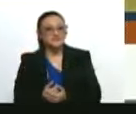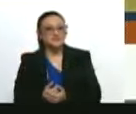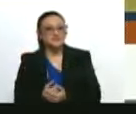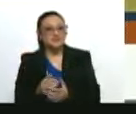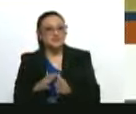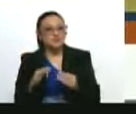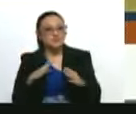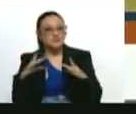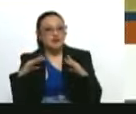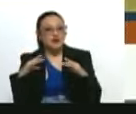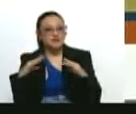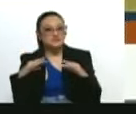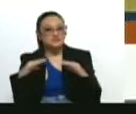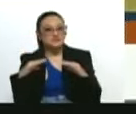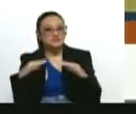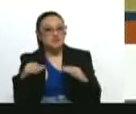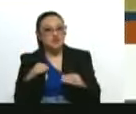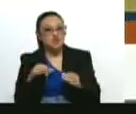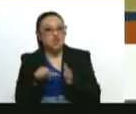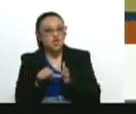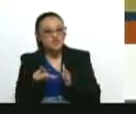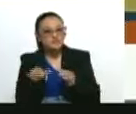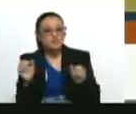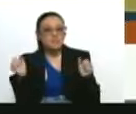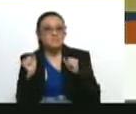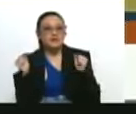todas mis vacaciones yo las pasaba en Mérida.